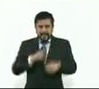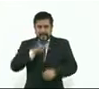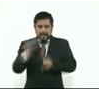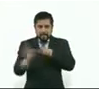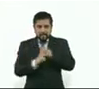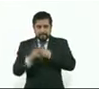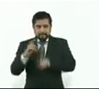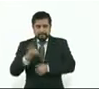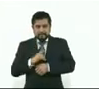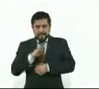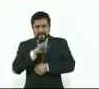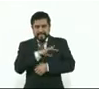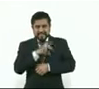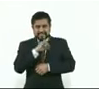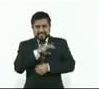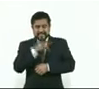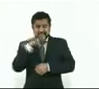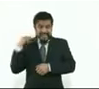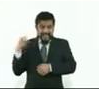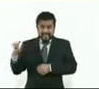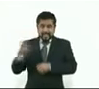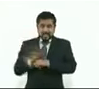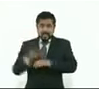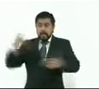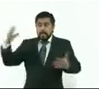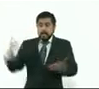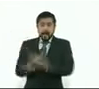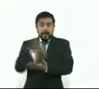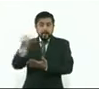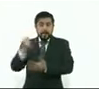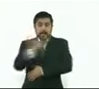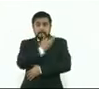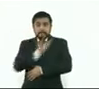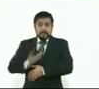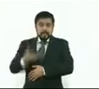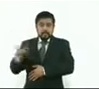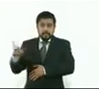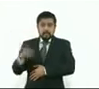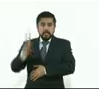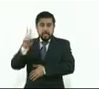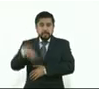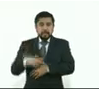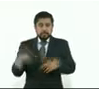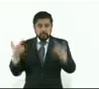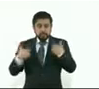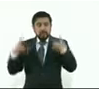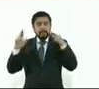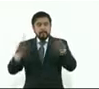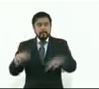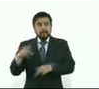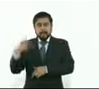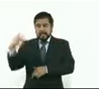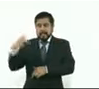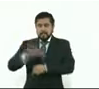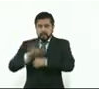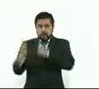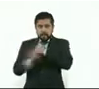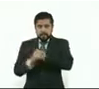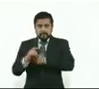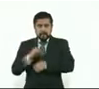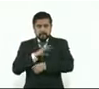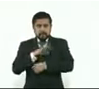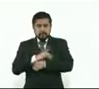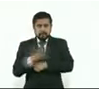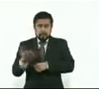estudiantil, que realmente pues representa a su pueblo y es una esperanza para América Latina